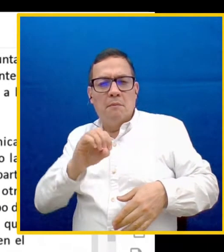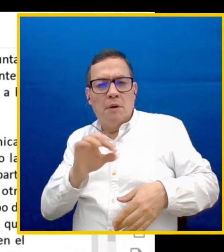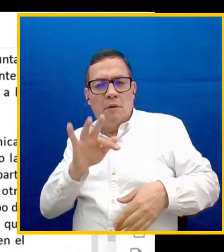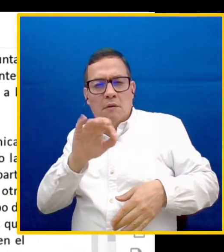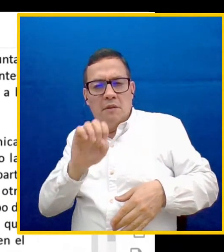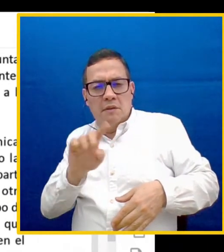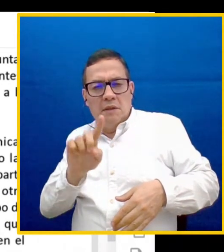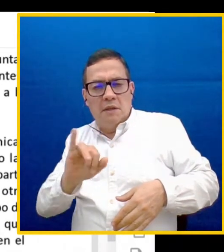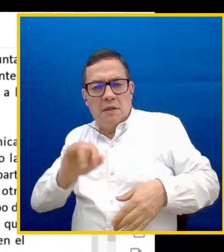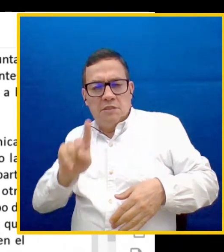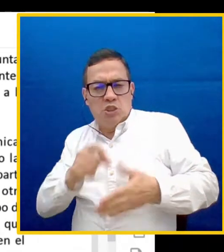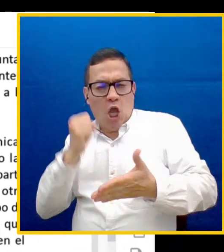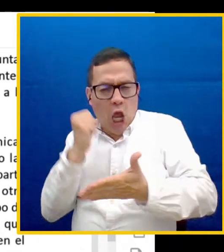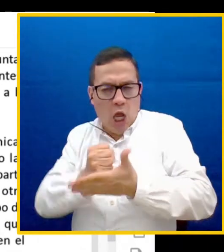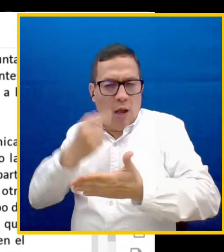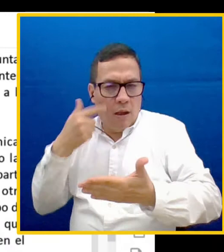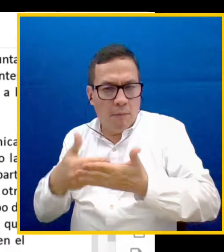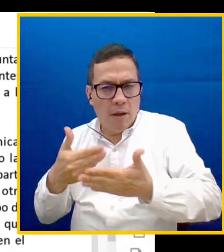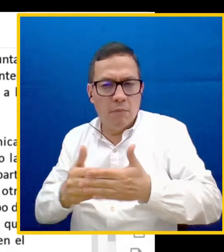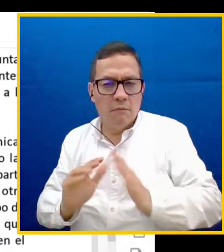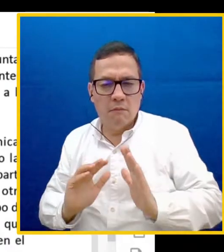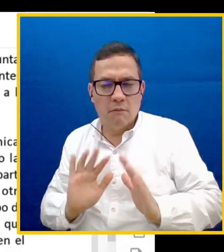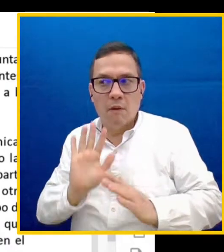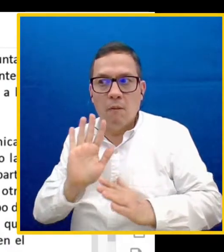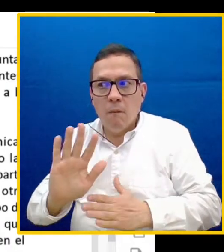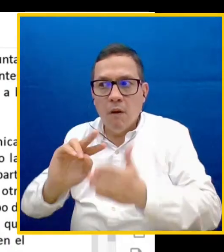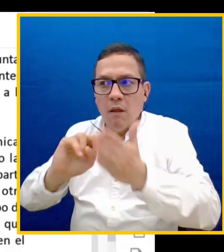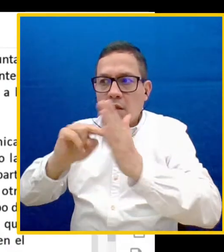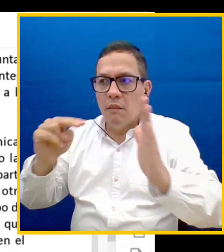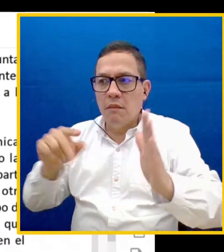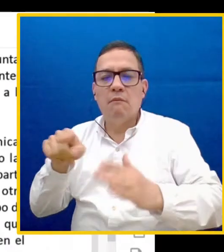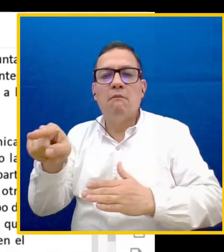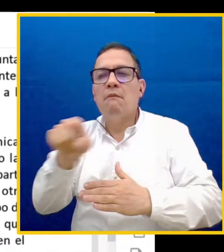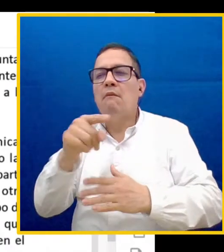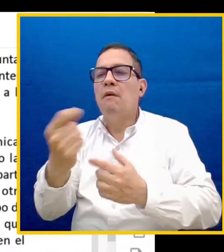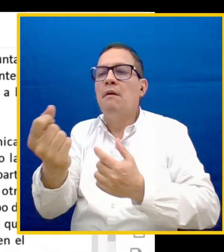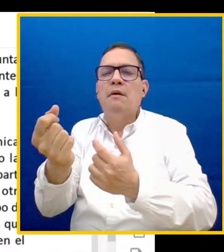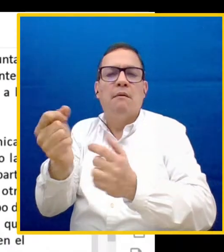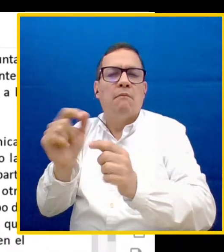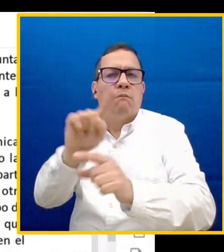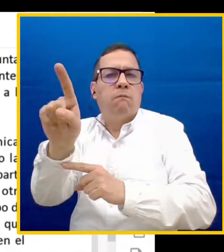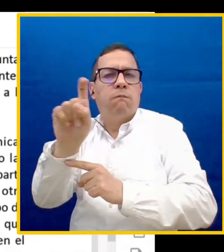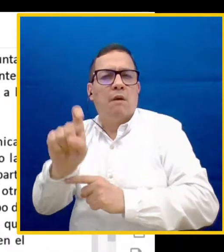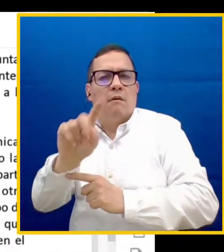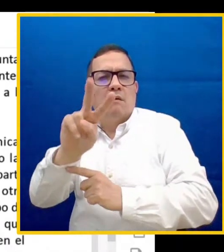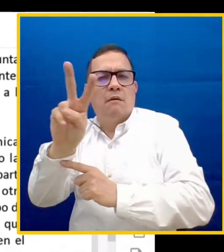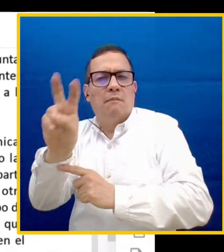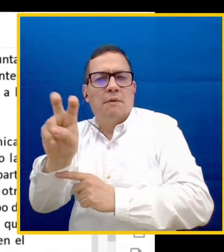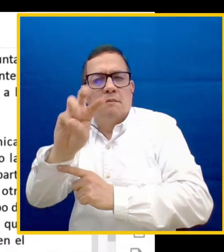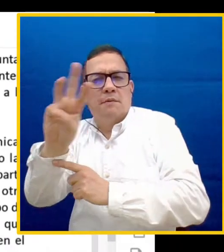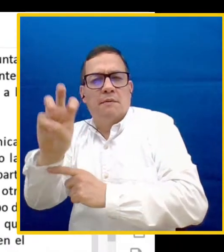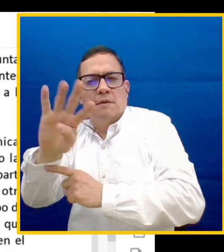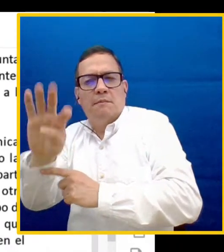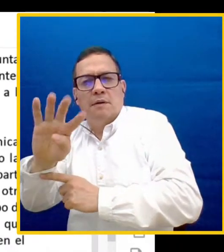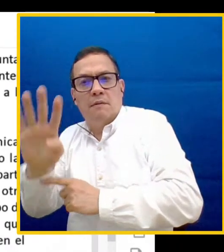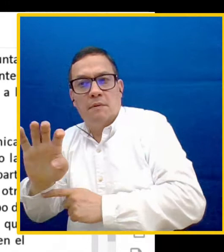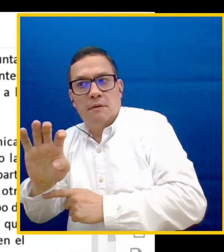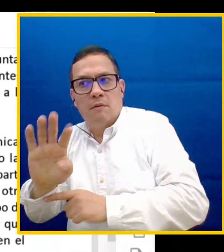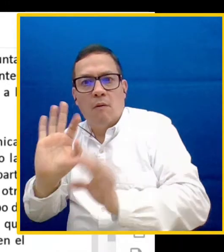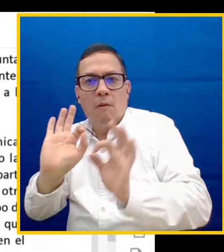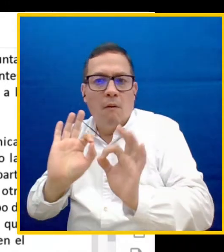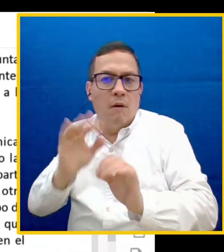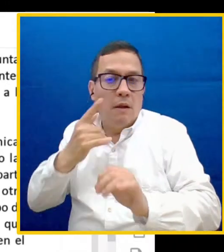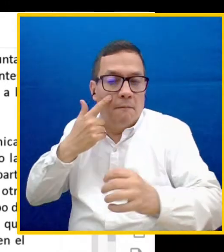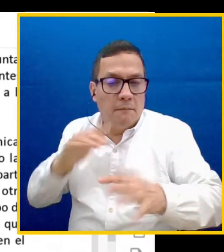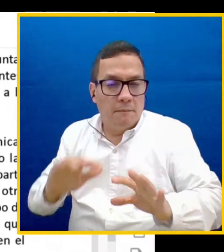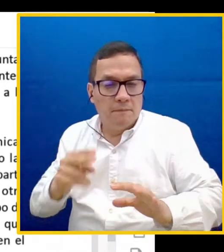Cuando se emplea este tipo de técnicas, suele ocurrir que las preguntas o incluso las hipótesis, cuando existen,